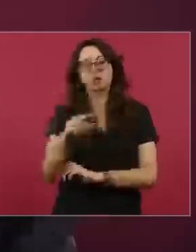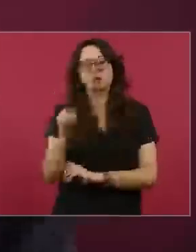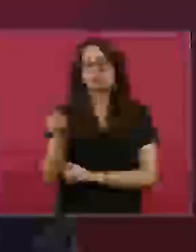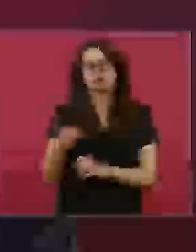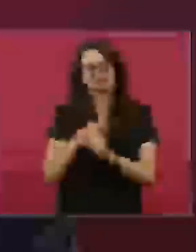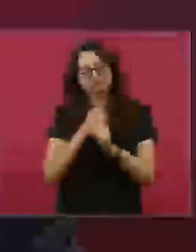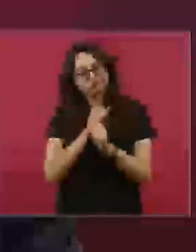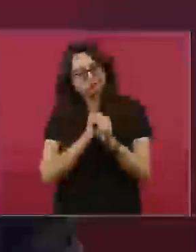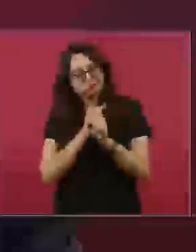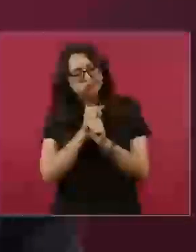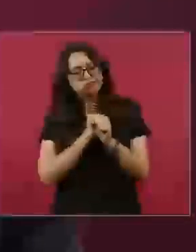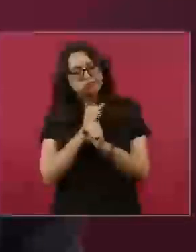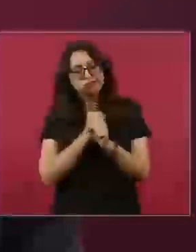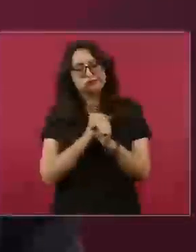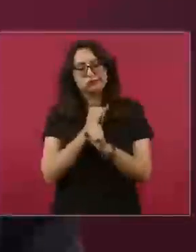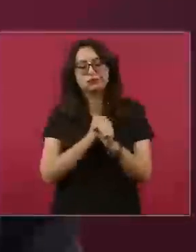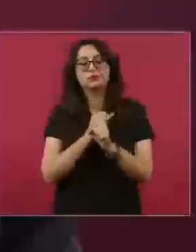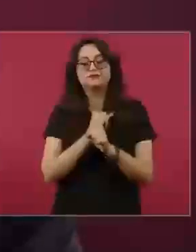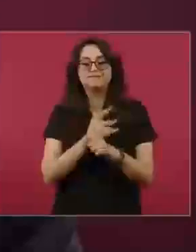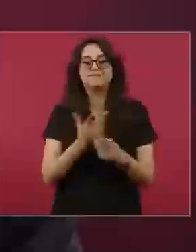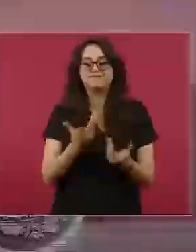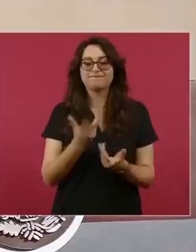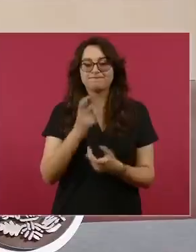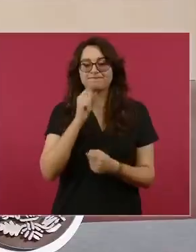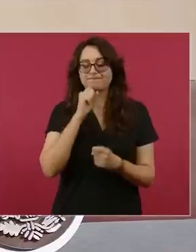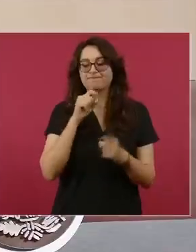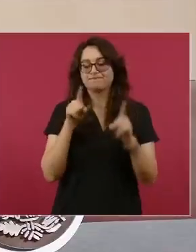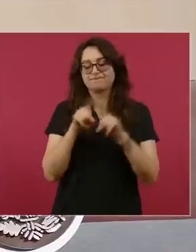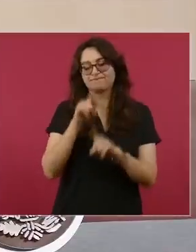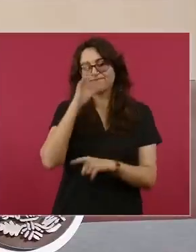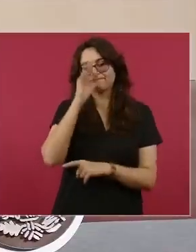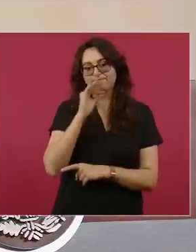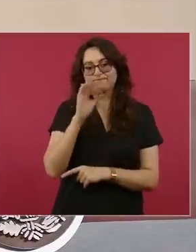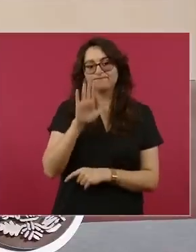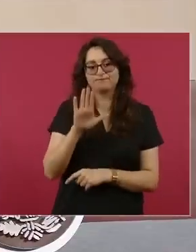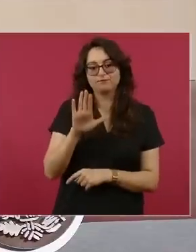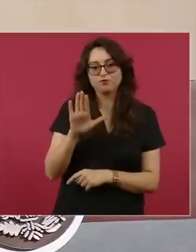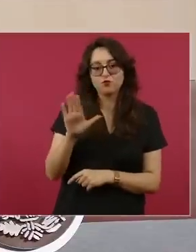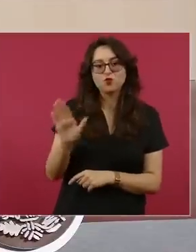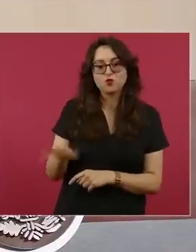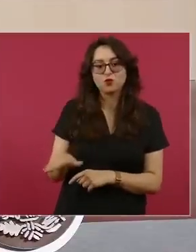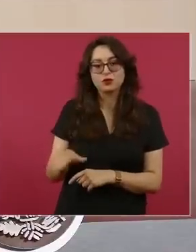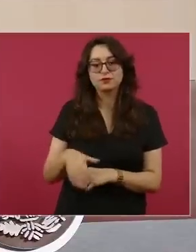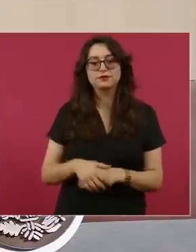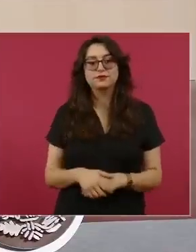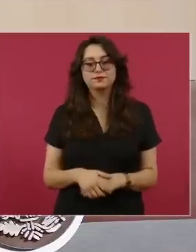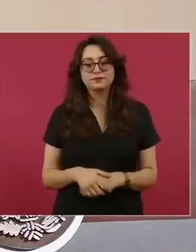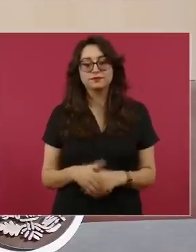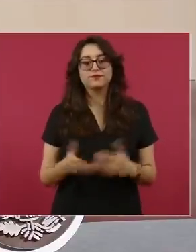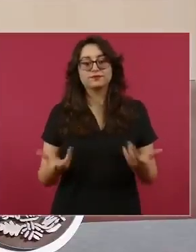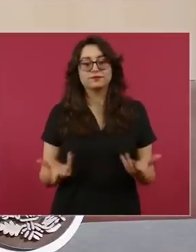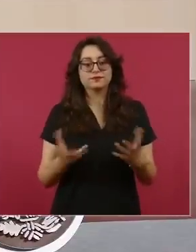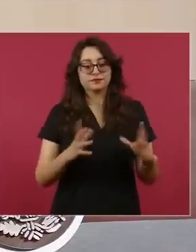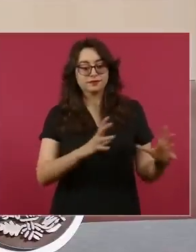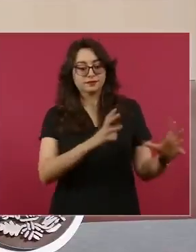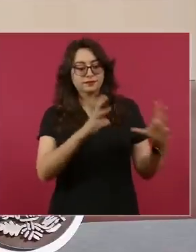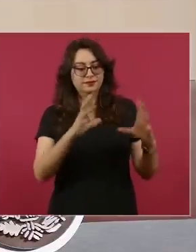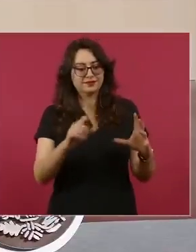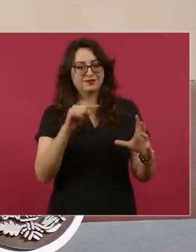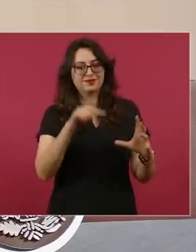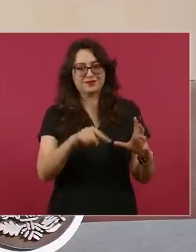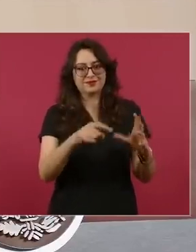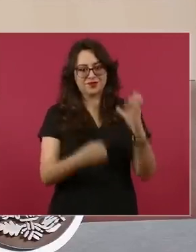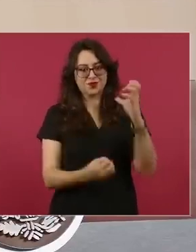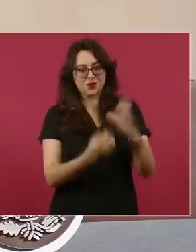fue justamente cuando estábamos recuperando el Monumento 9 o Portal del Inframundo o Monstruo de